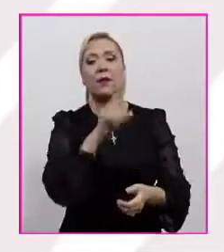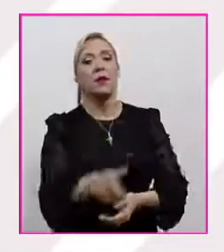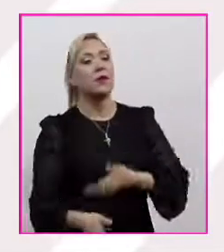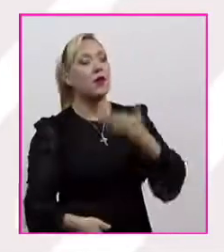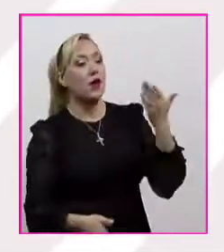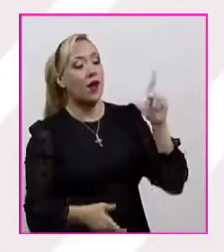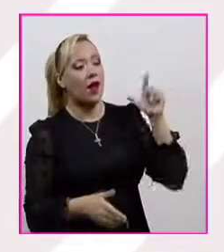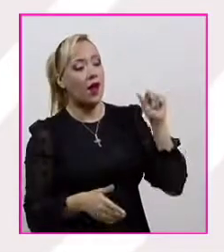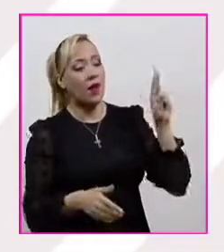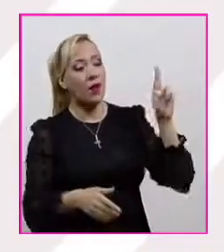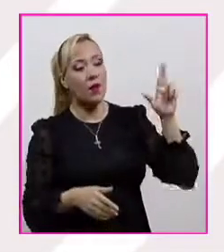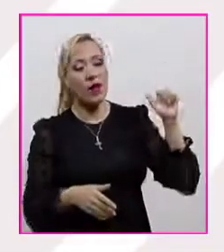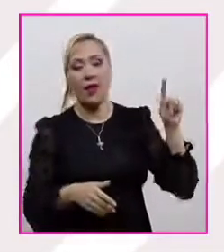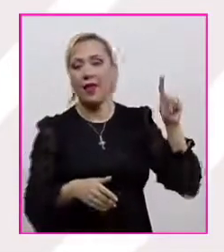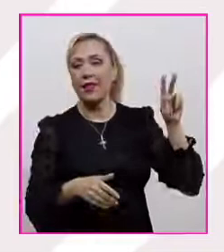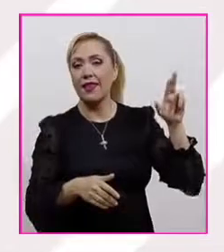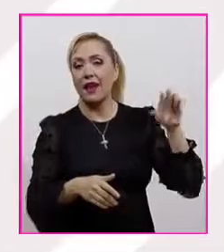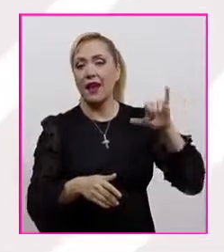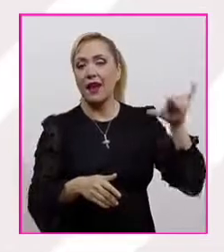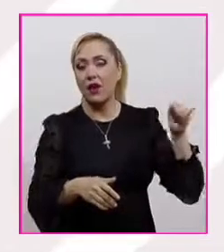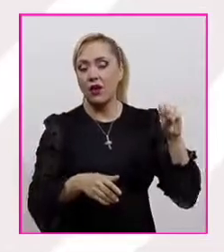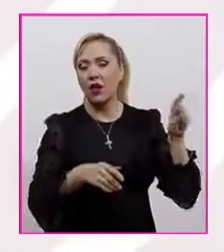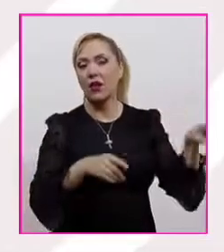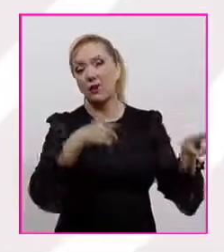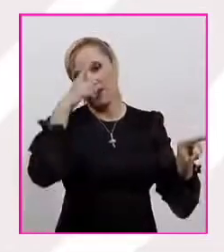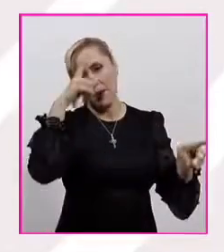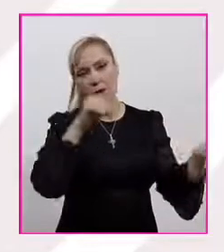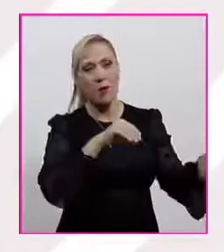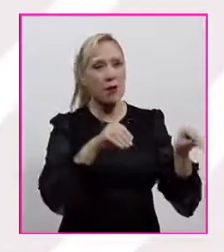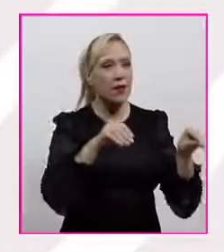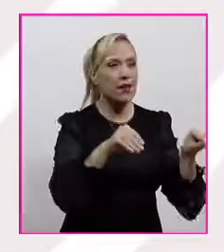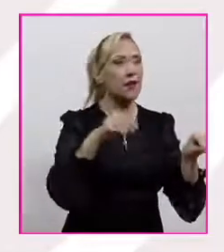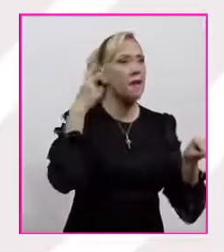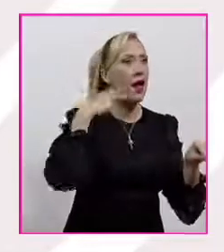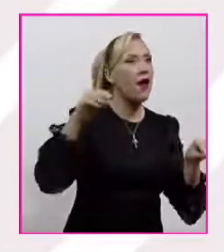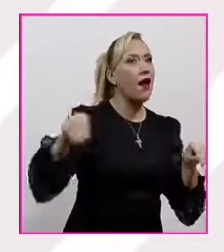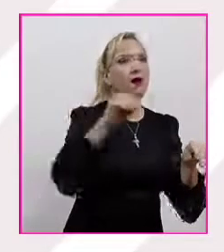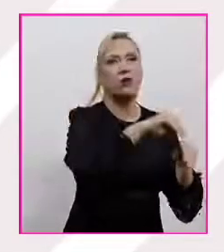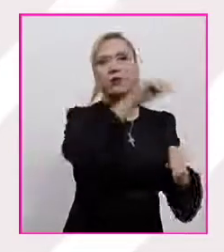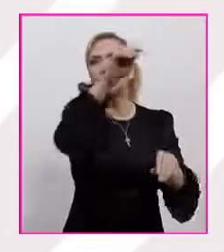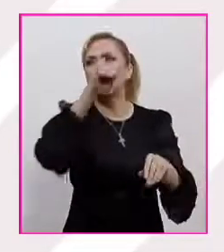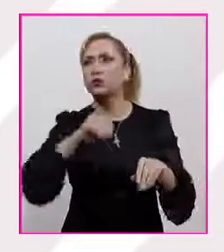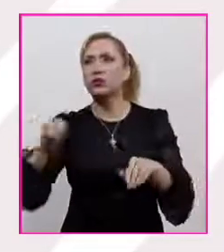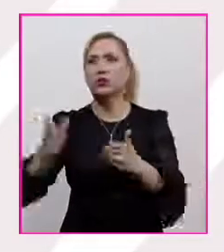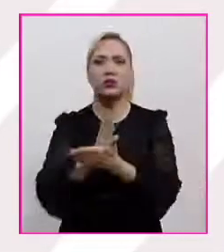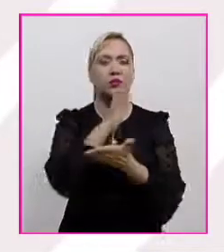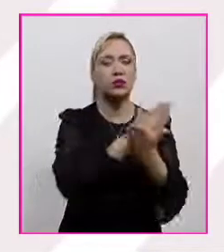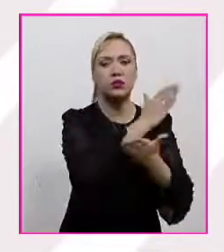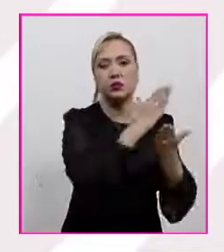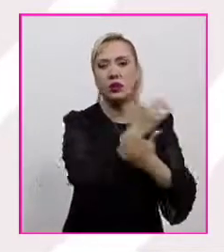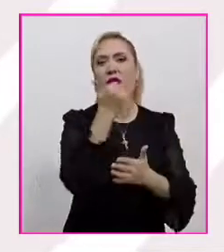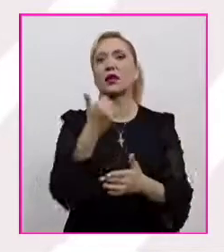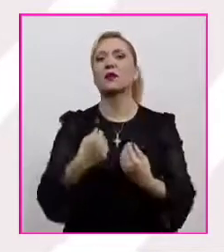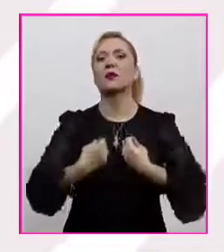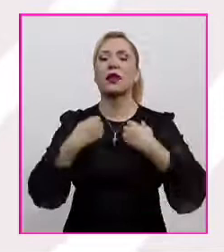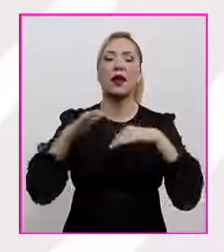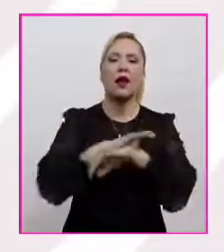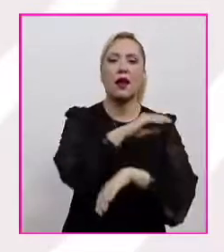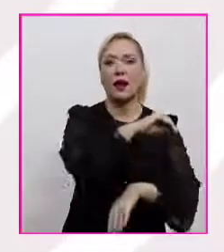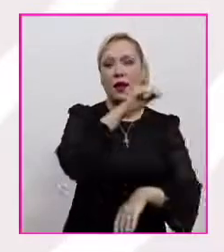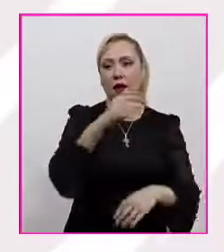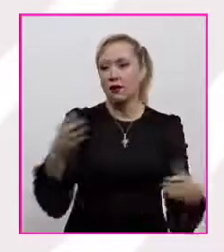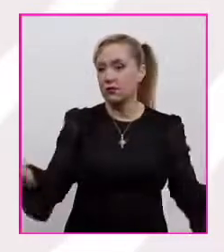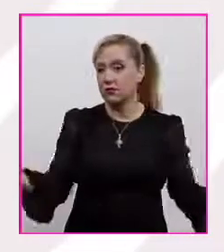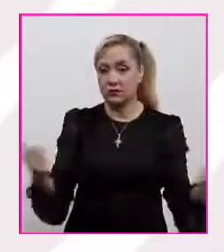Movilidad Humana, Haz Movilidad AC. Laura, también me da muchísimo gusto recibirte. La verdad es que es un placer platicar con ustedes dos, que bueno, pues